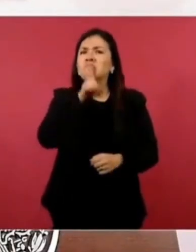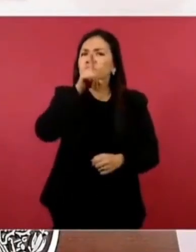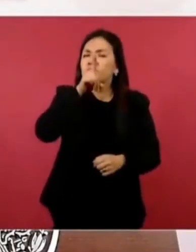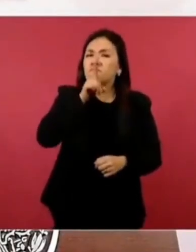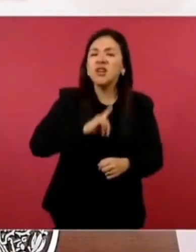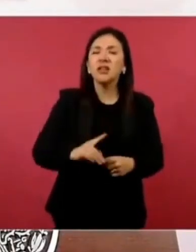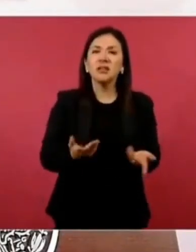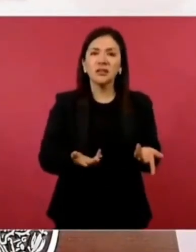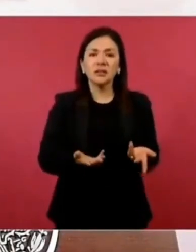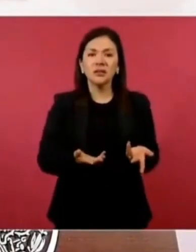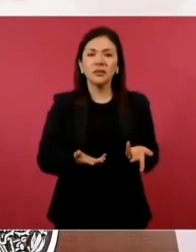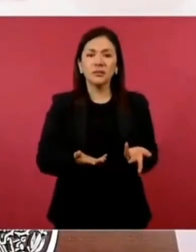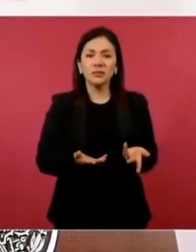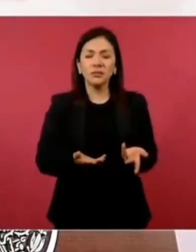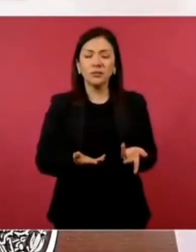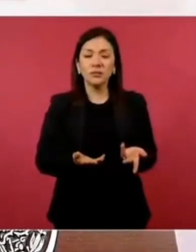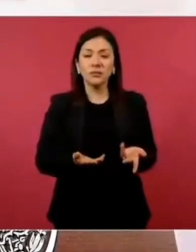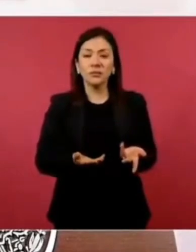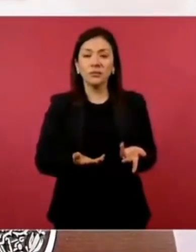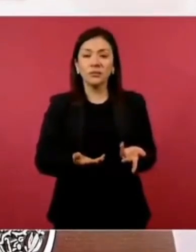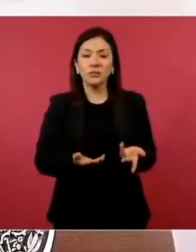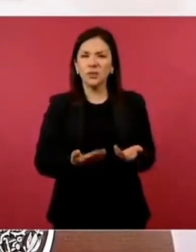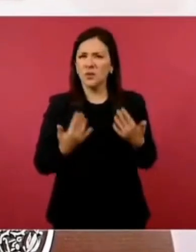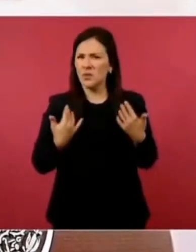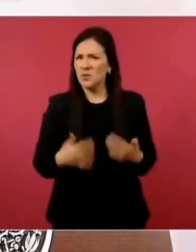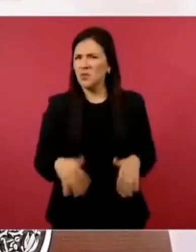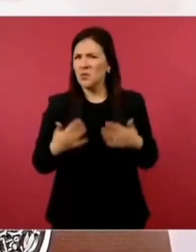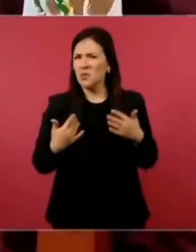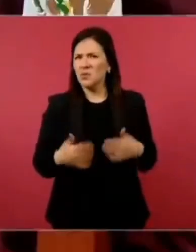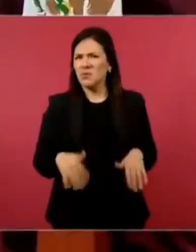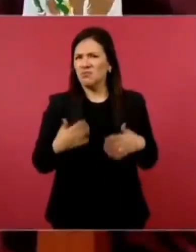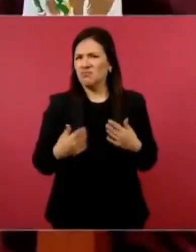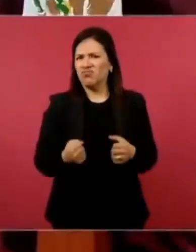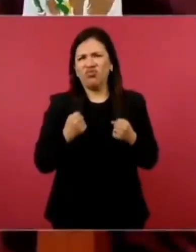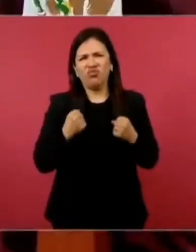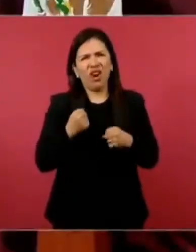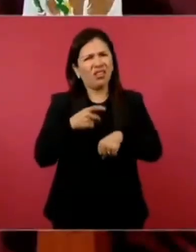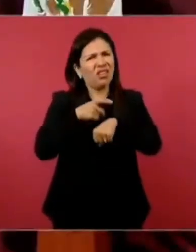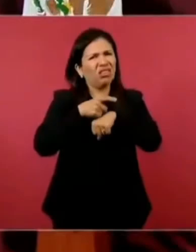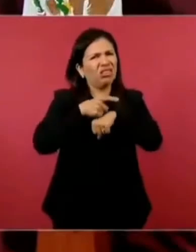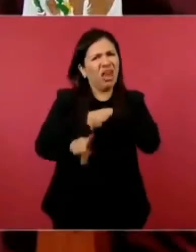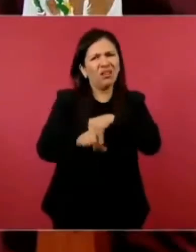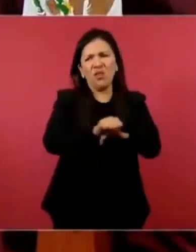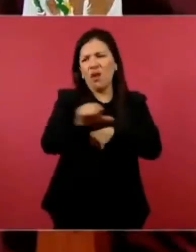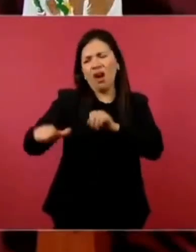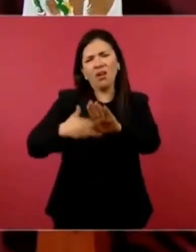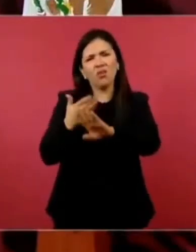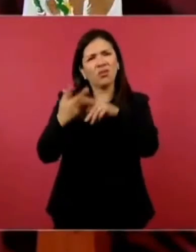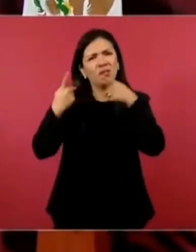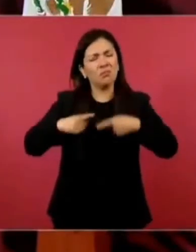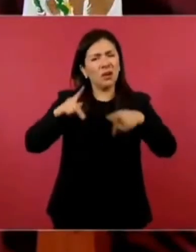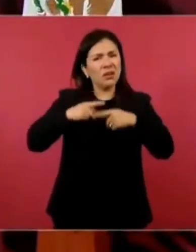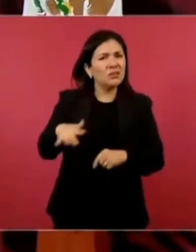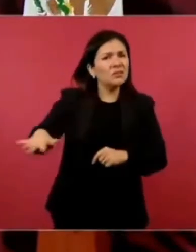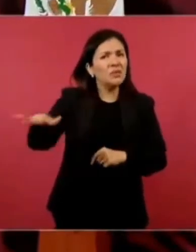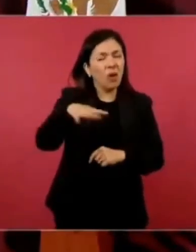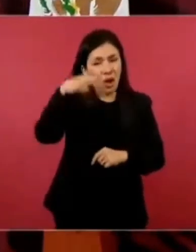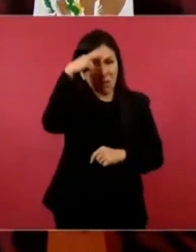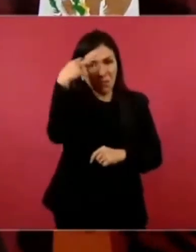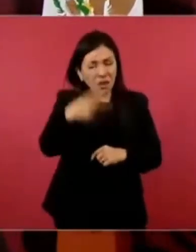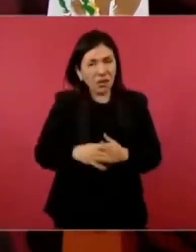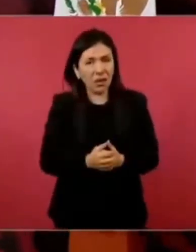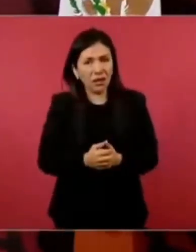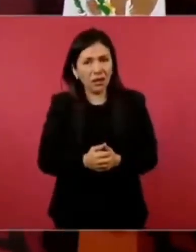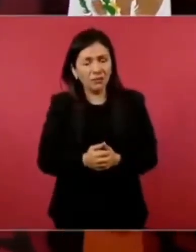mentirosos, le hicieron muchísimo daño al pueblo de México. ¿Y qué